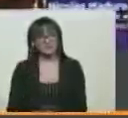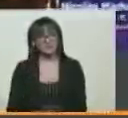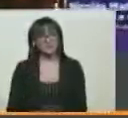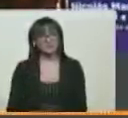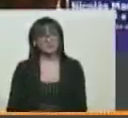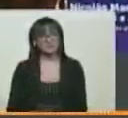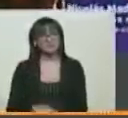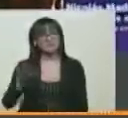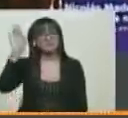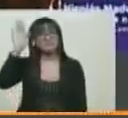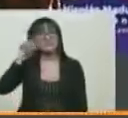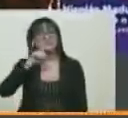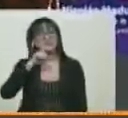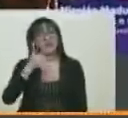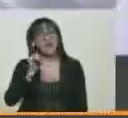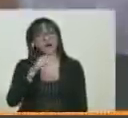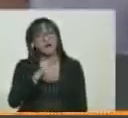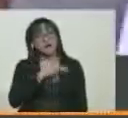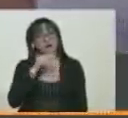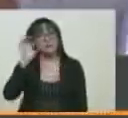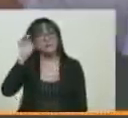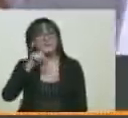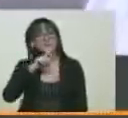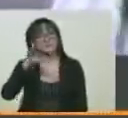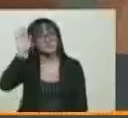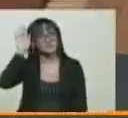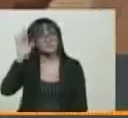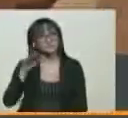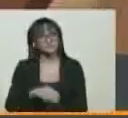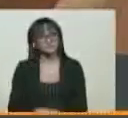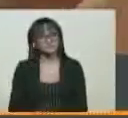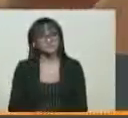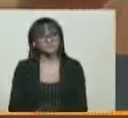Levanten la mano los que tienen carné de la patria.